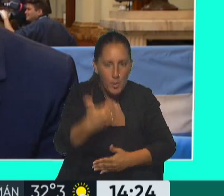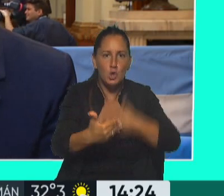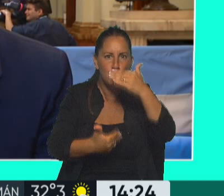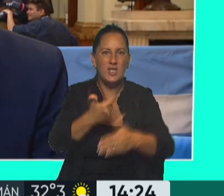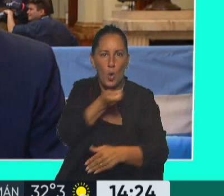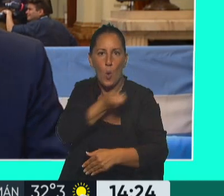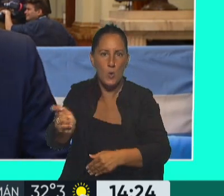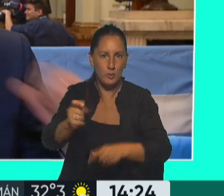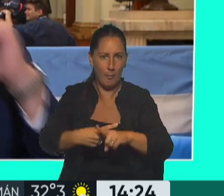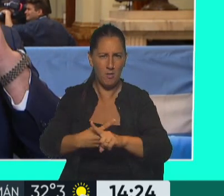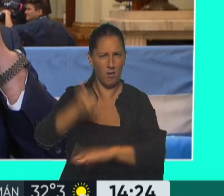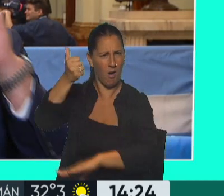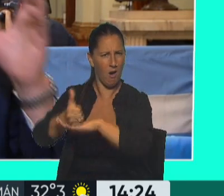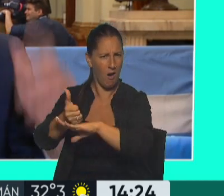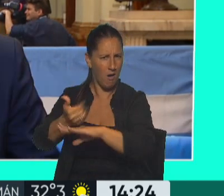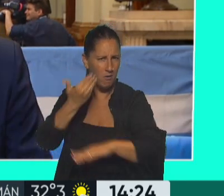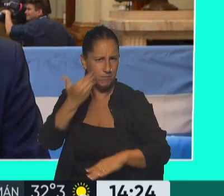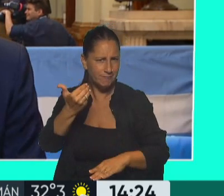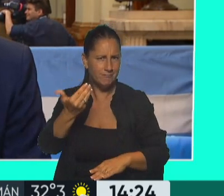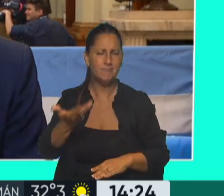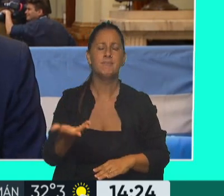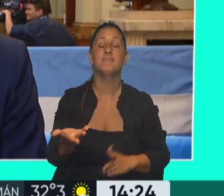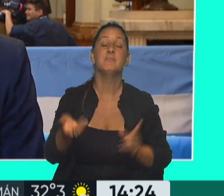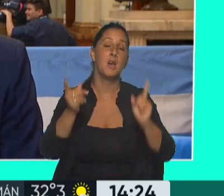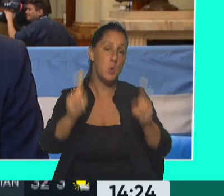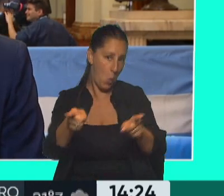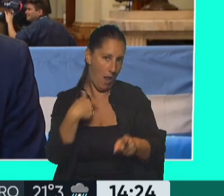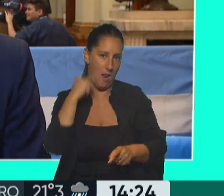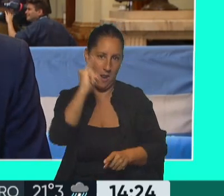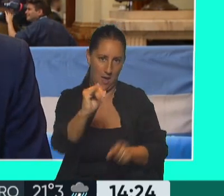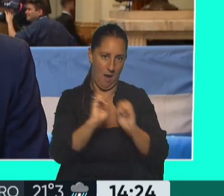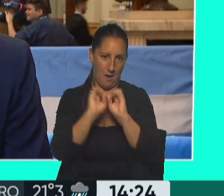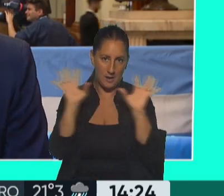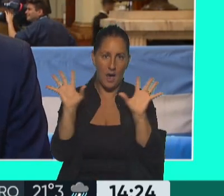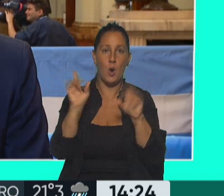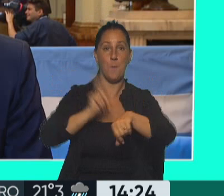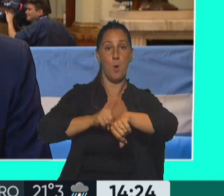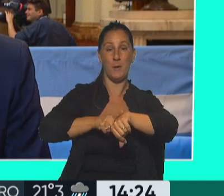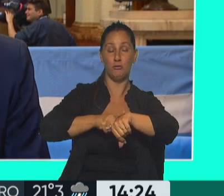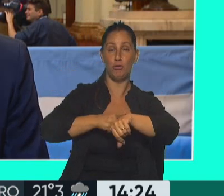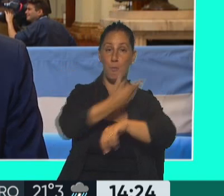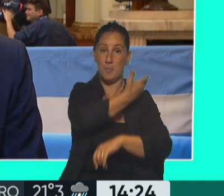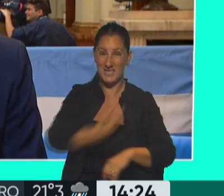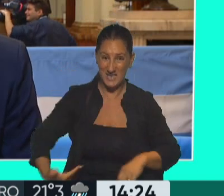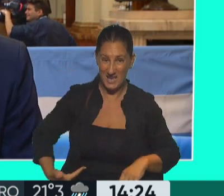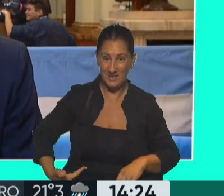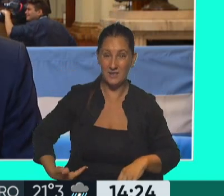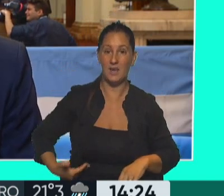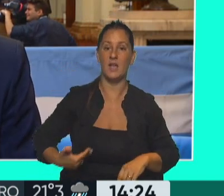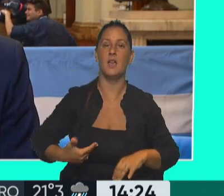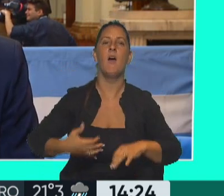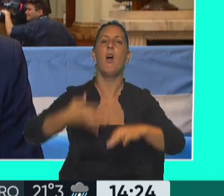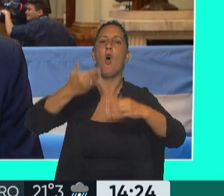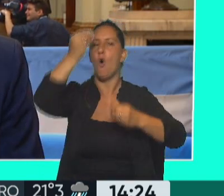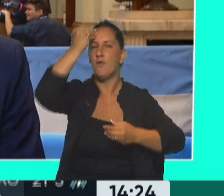proceso de juicio político. Igual déjame que te aclare que sí, cuando el presidente, antes de decir las palabras dejo formalmente